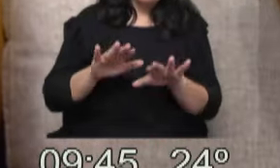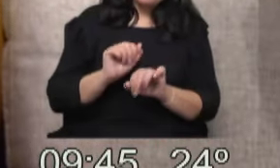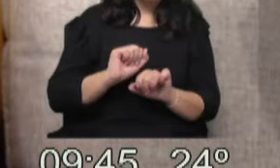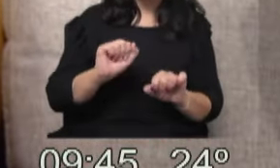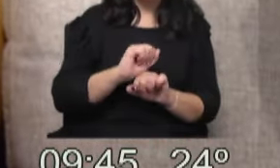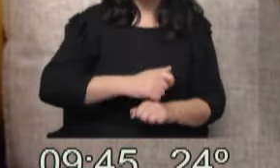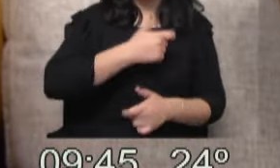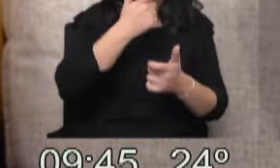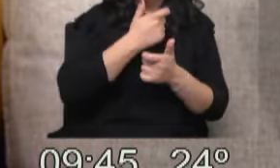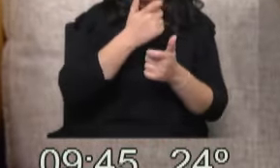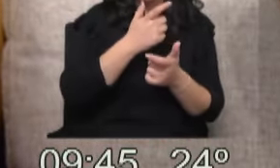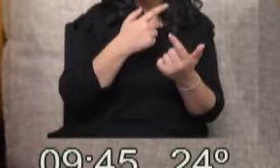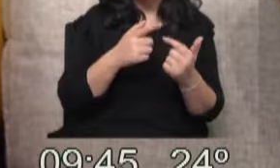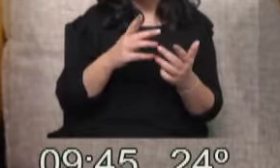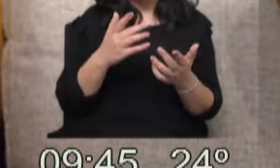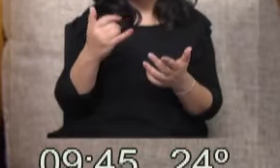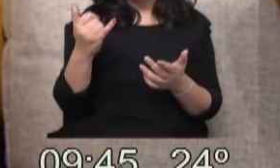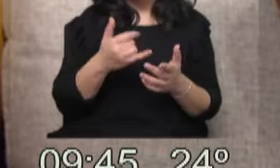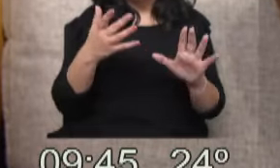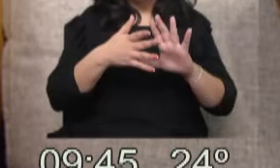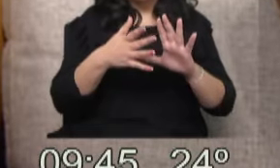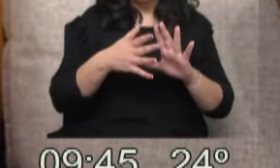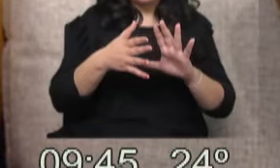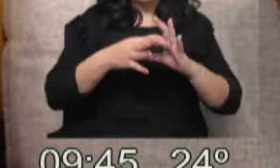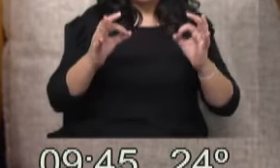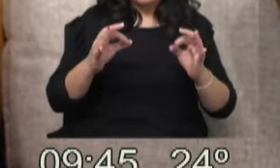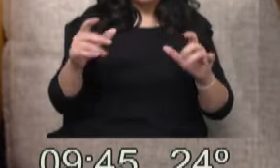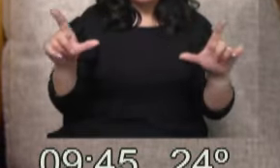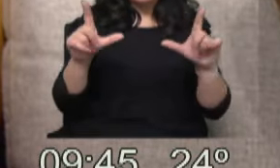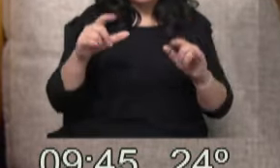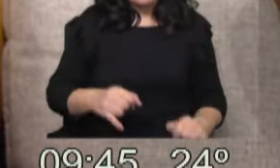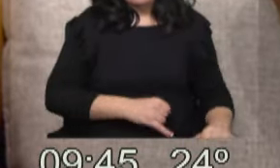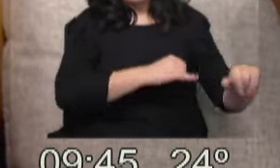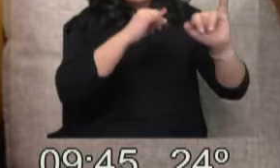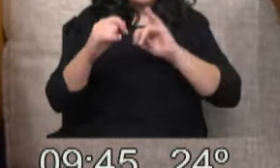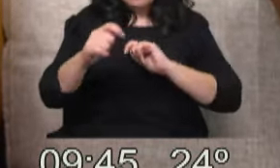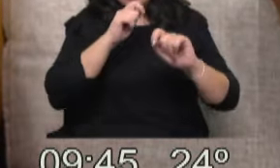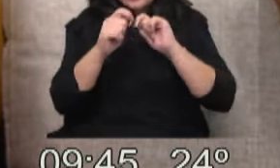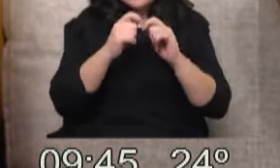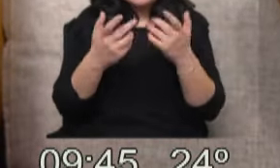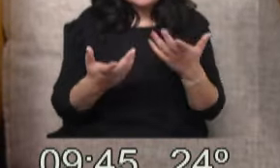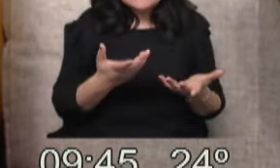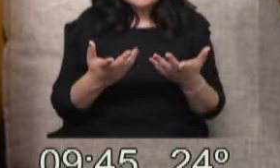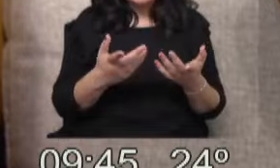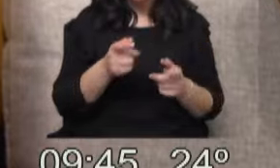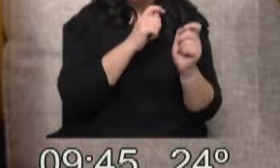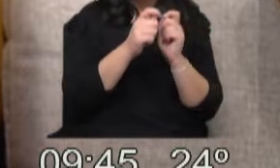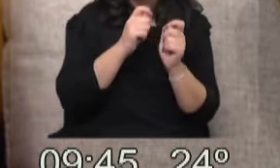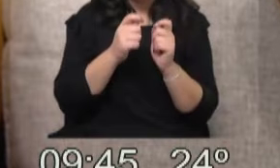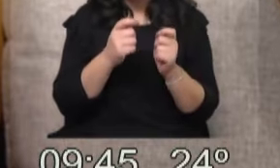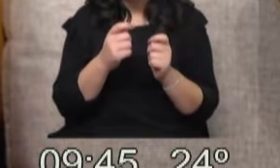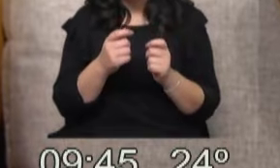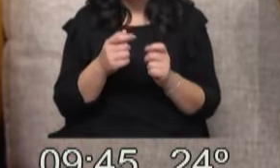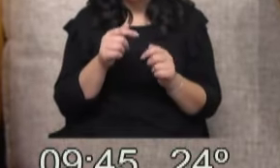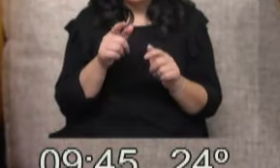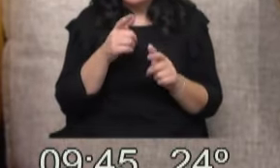medio de comunicación pero el tener una cadena de televisión todo el día de de noticias hace que las noticias estén